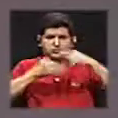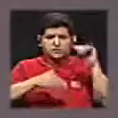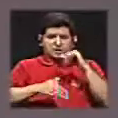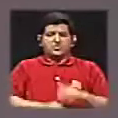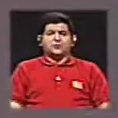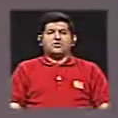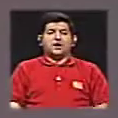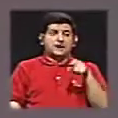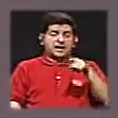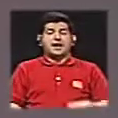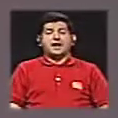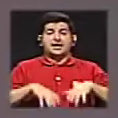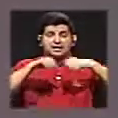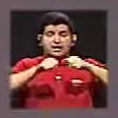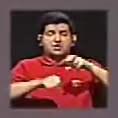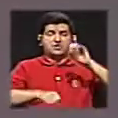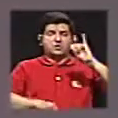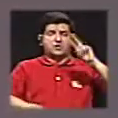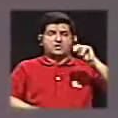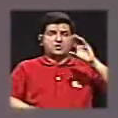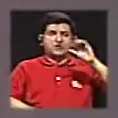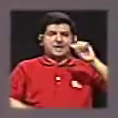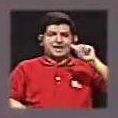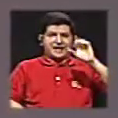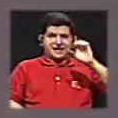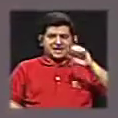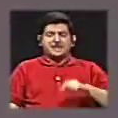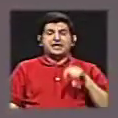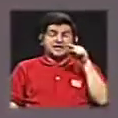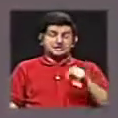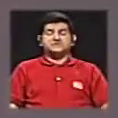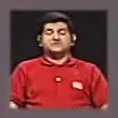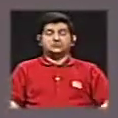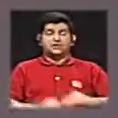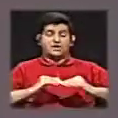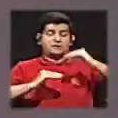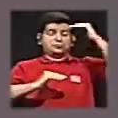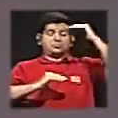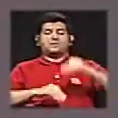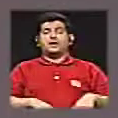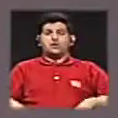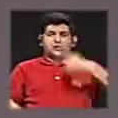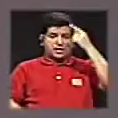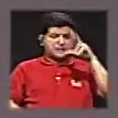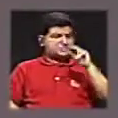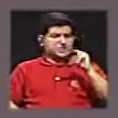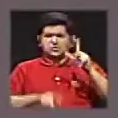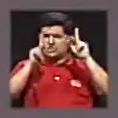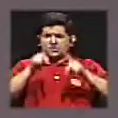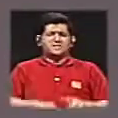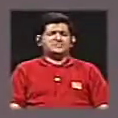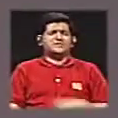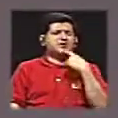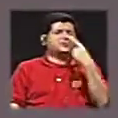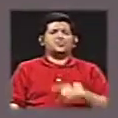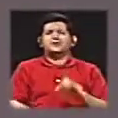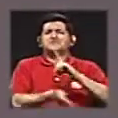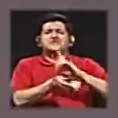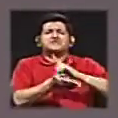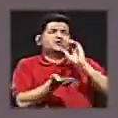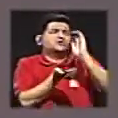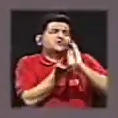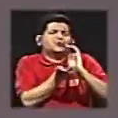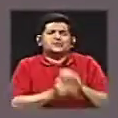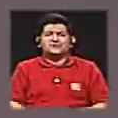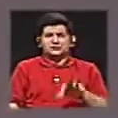egresado del INCA en alta gerencia. No es, como muchos decían, el doctorcito,